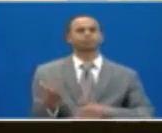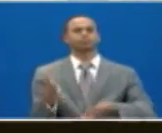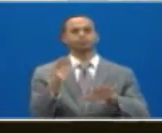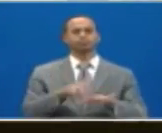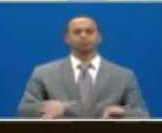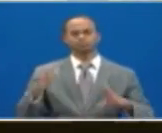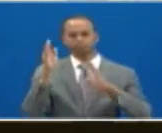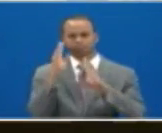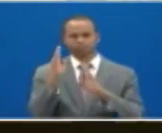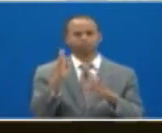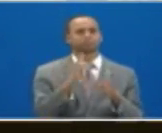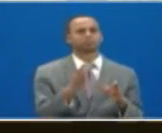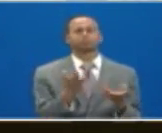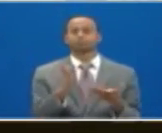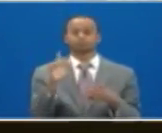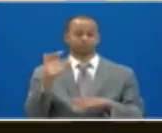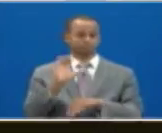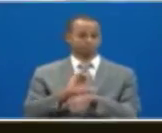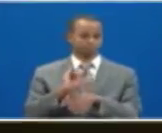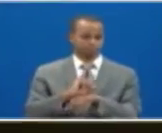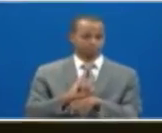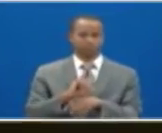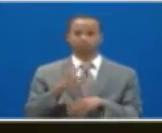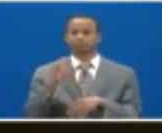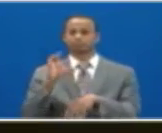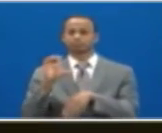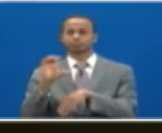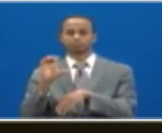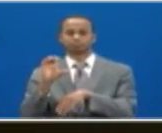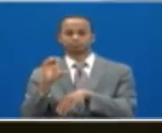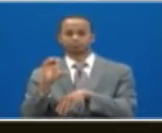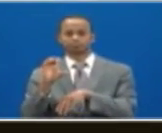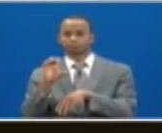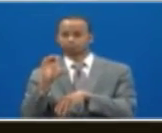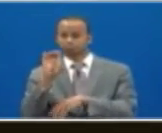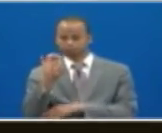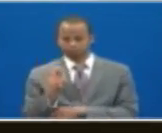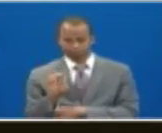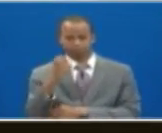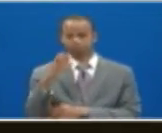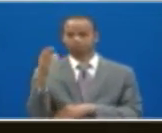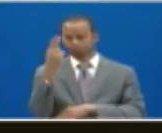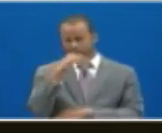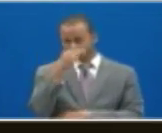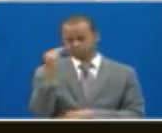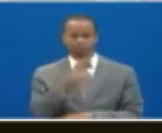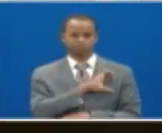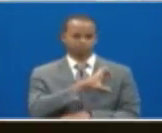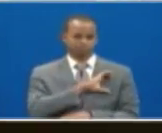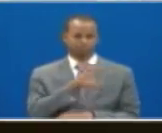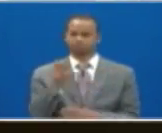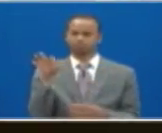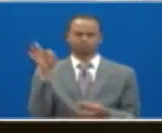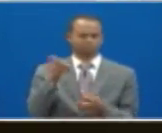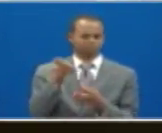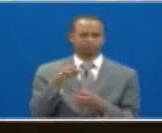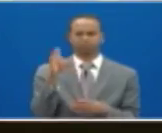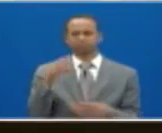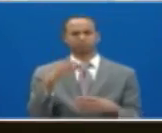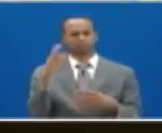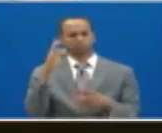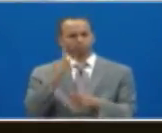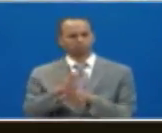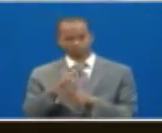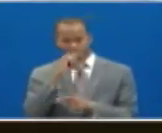centro de atención primaria, un templo católico y otro evangélico, cuartel de la policía, una oficina de la fiscalía, una estancia infantil,